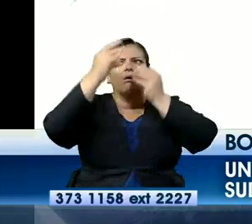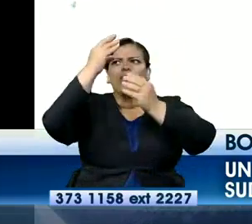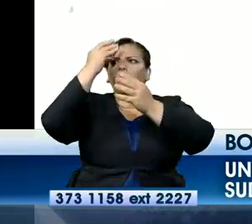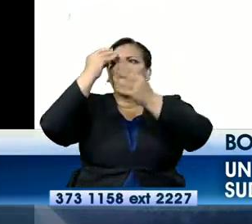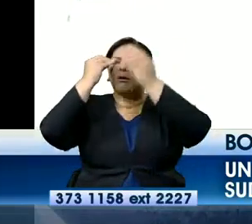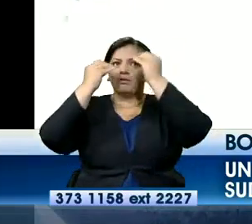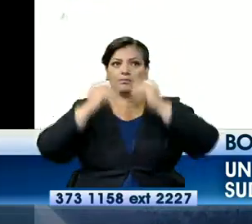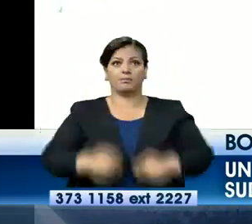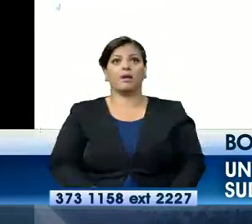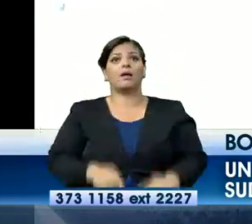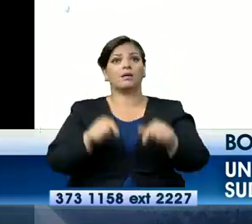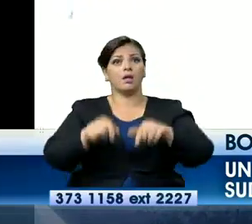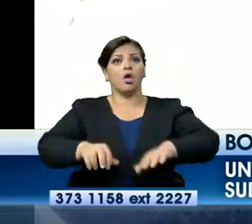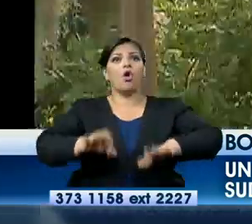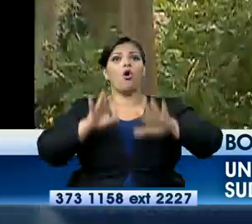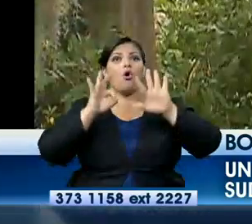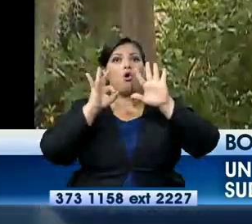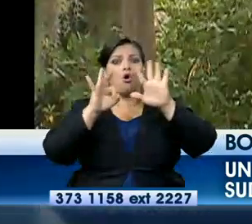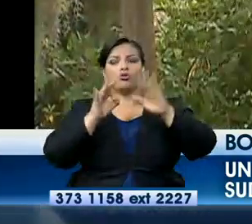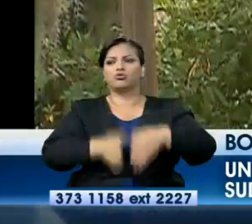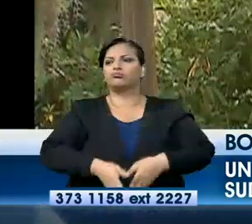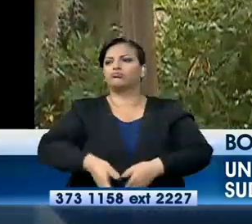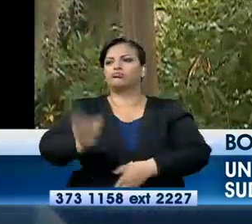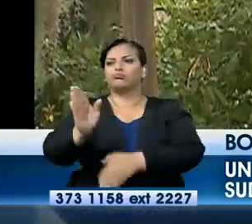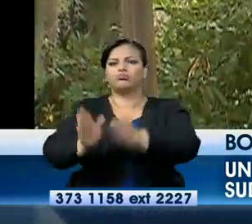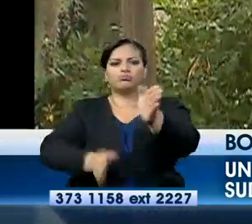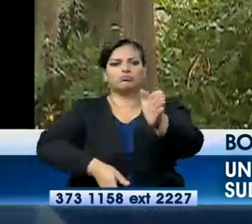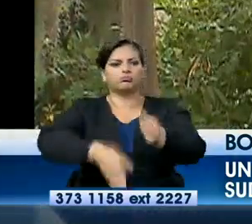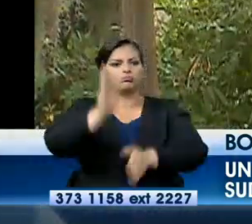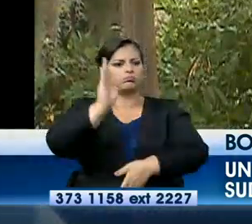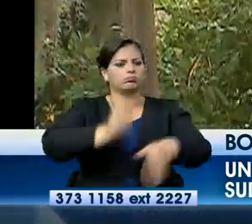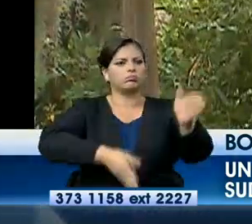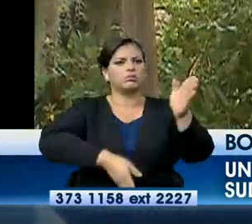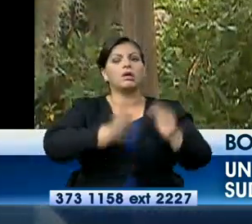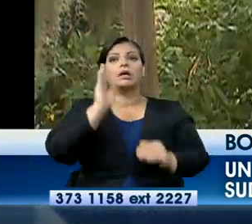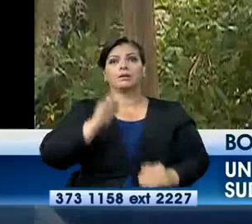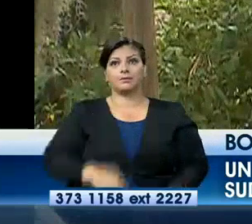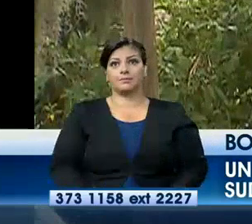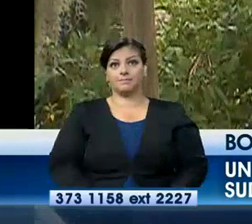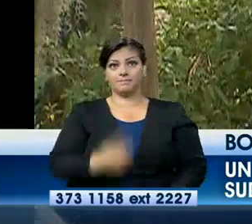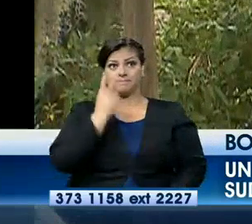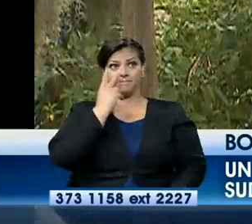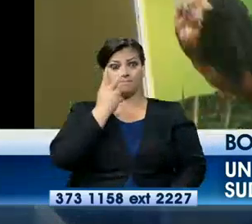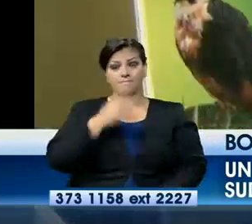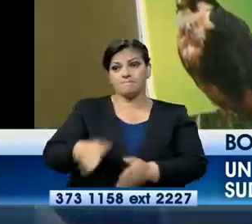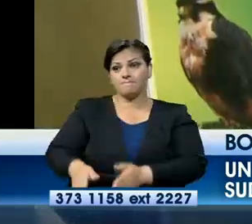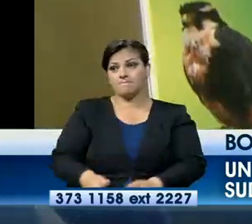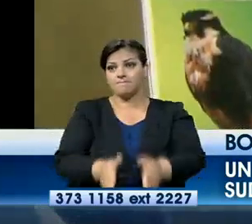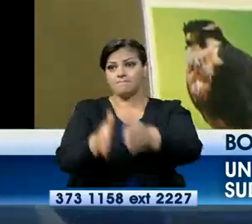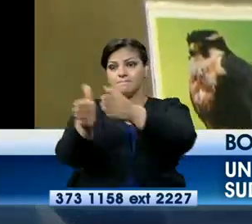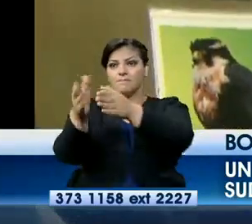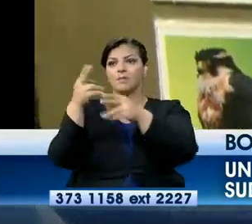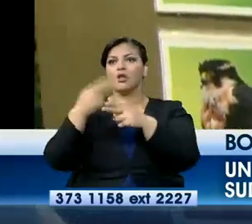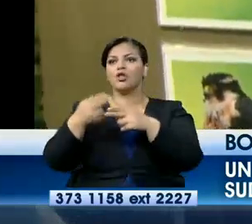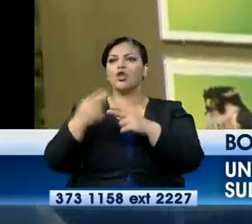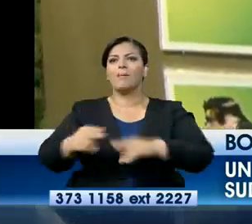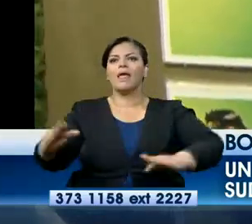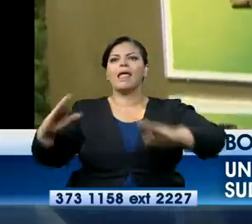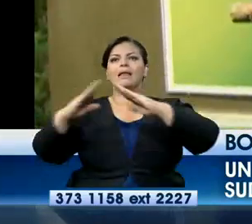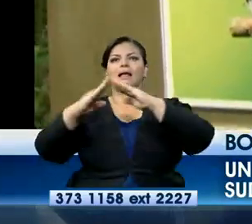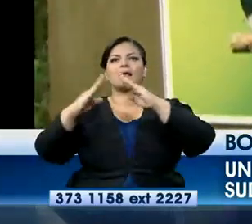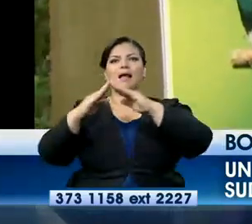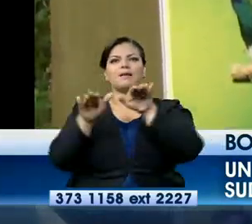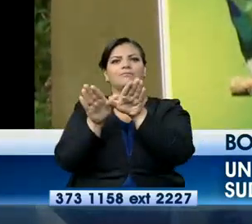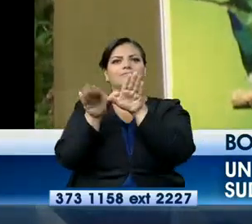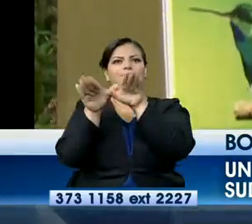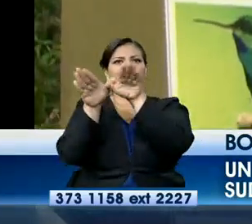un sistema de educación ambiental. Y aquí nosotros estamos junto a un sendero que se llama el sendero La Casa de las Aves. En